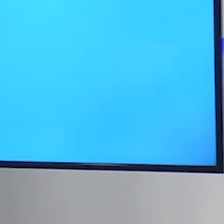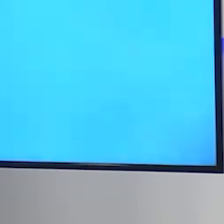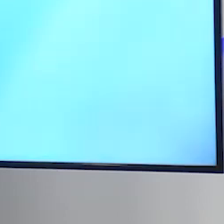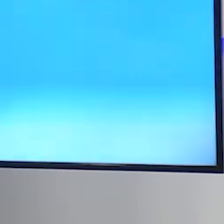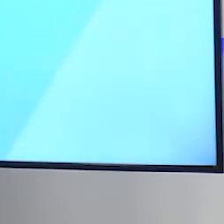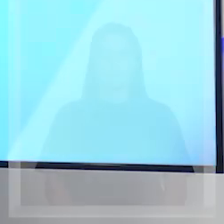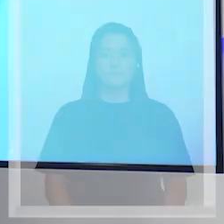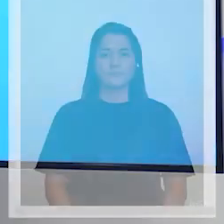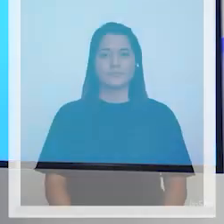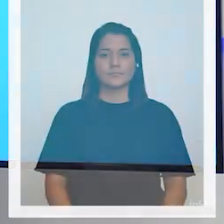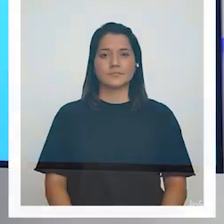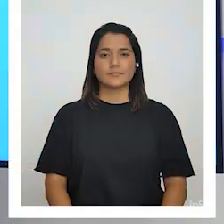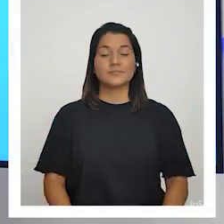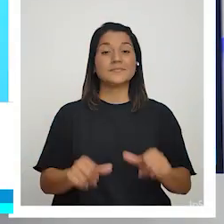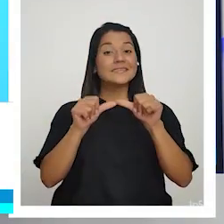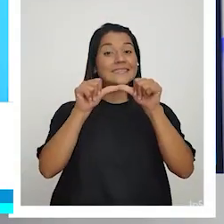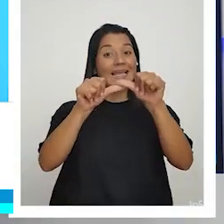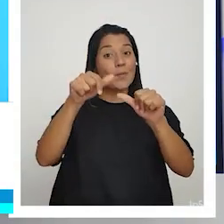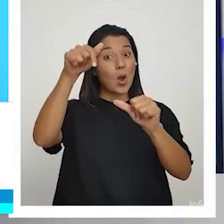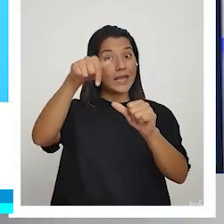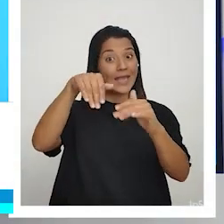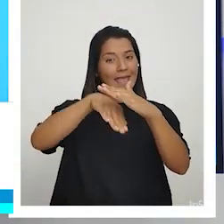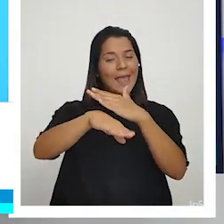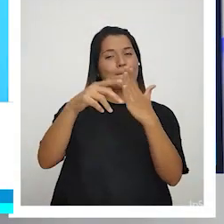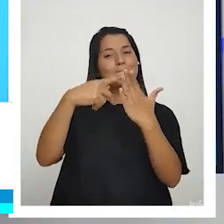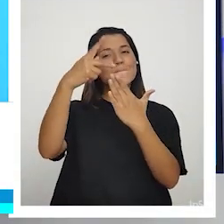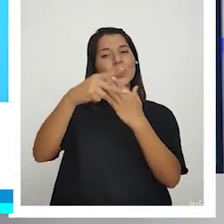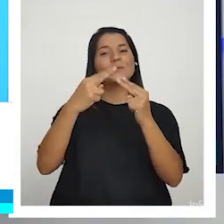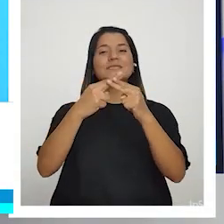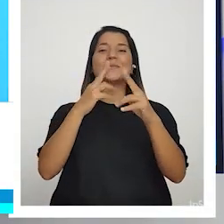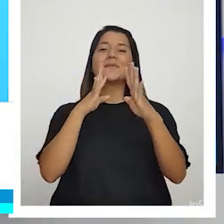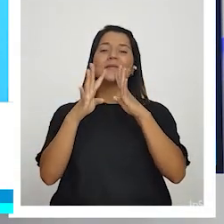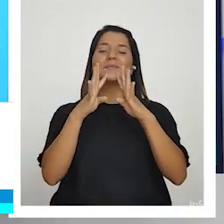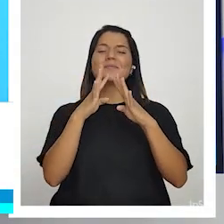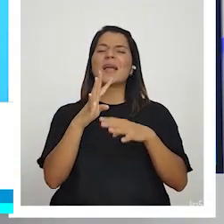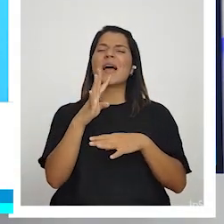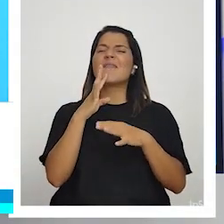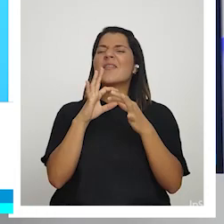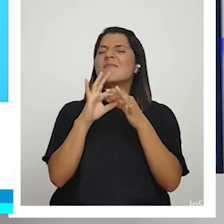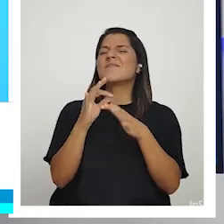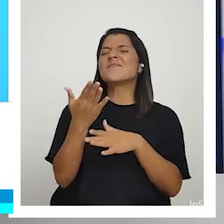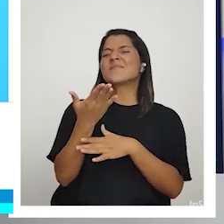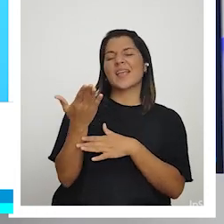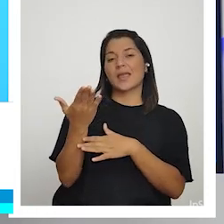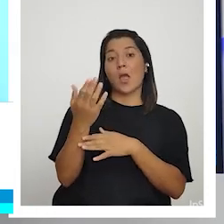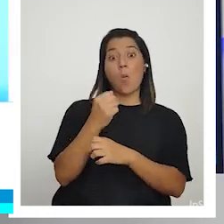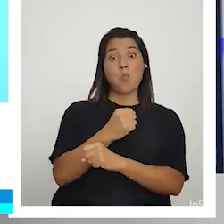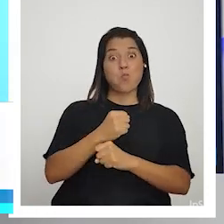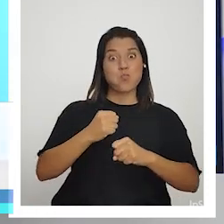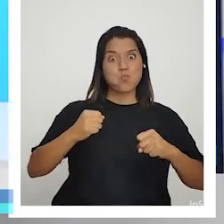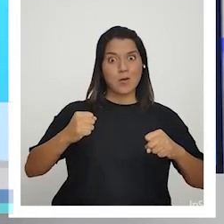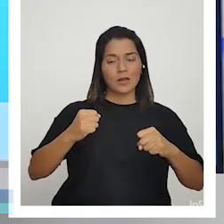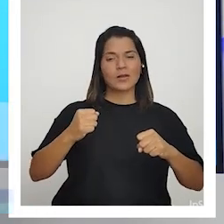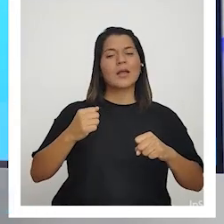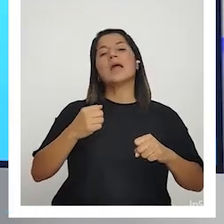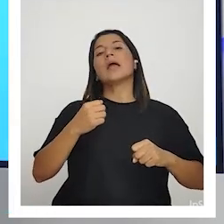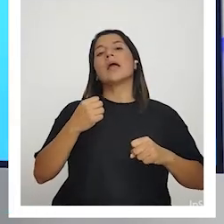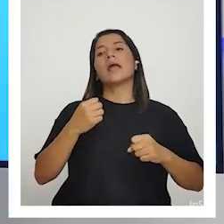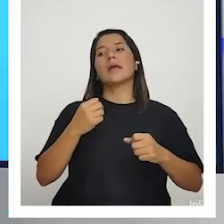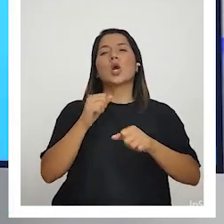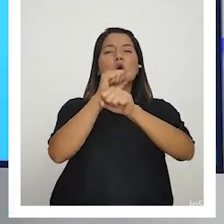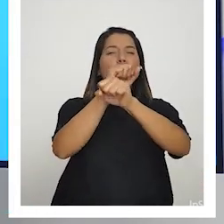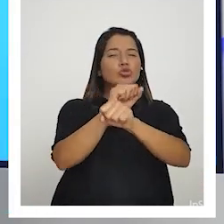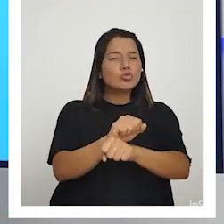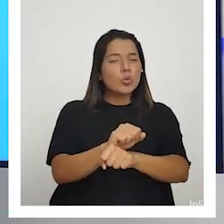Continuamos acá en su programa Conversamos, hablando de la obesidad, de esas prácticas tal vez no tan saludables que muchas personas